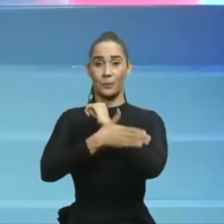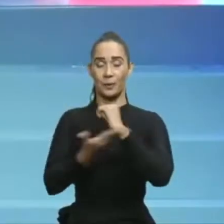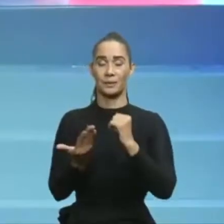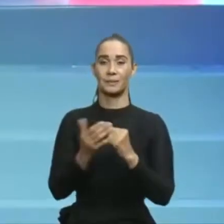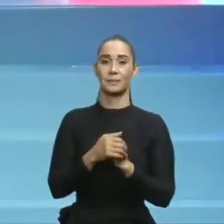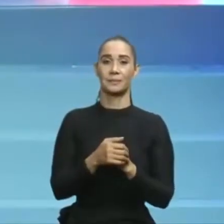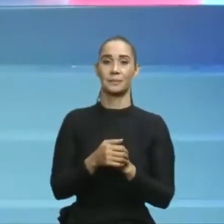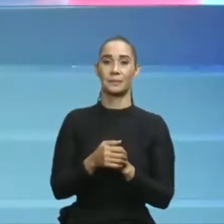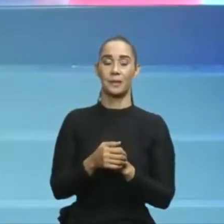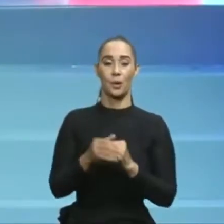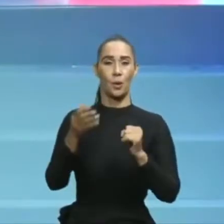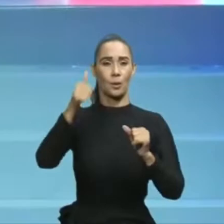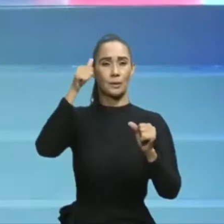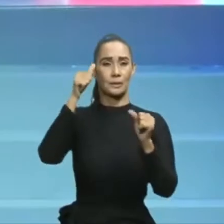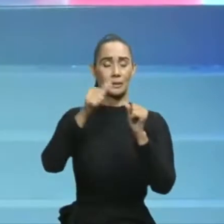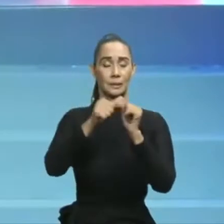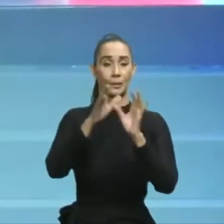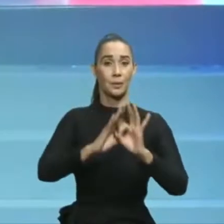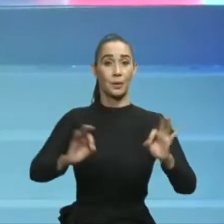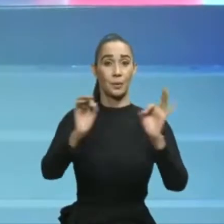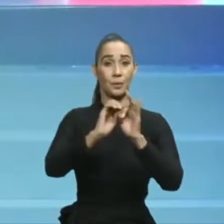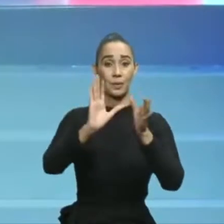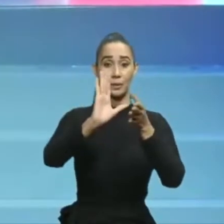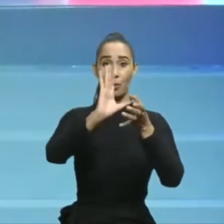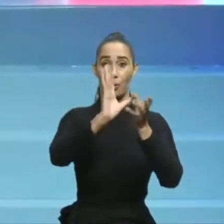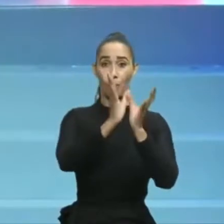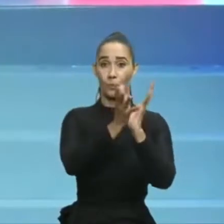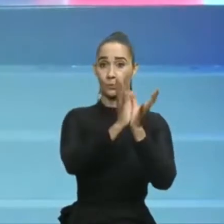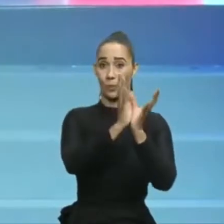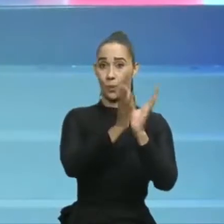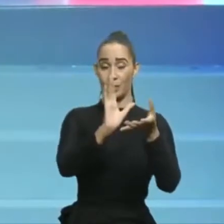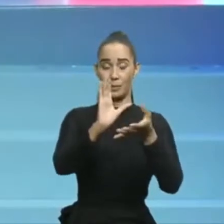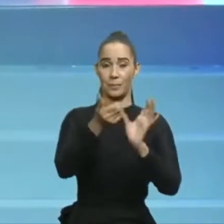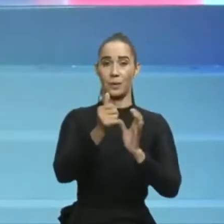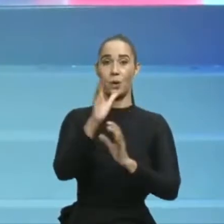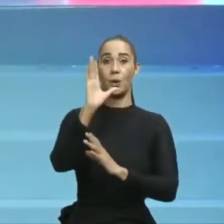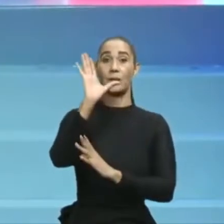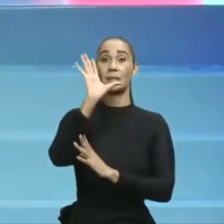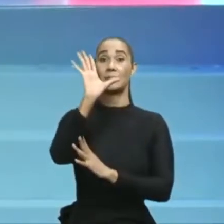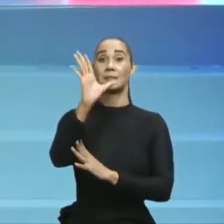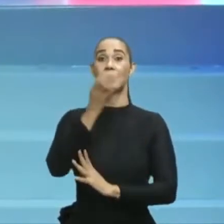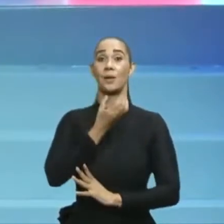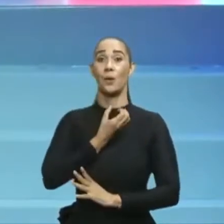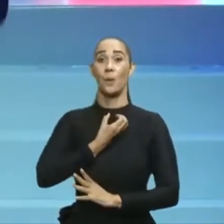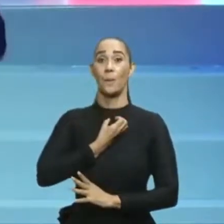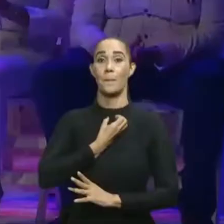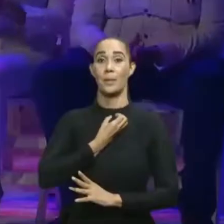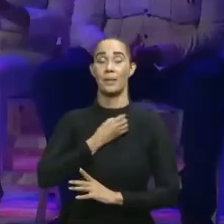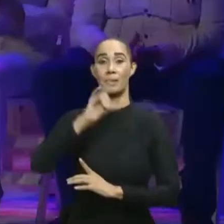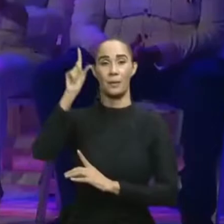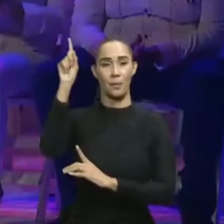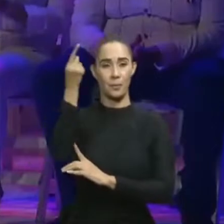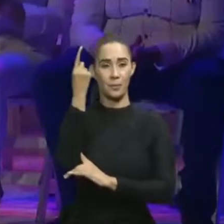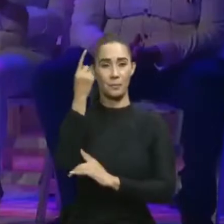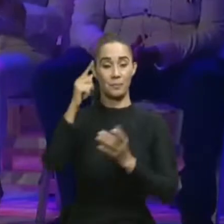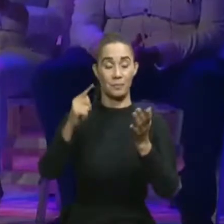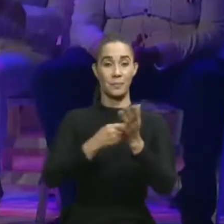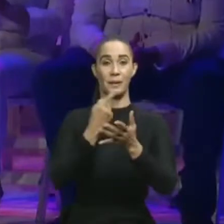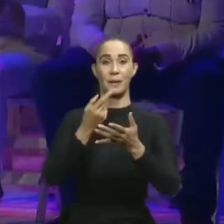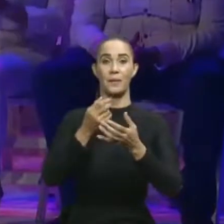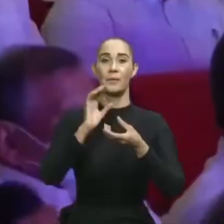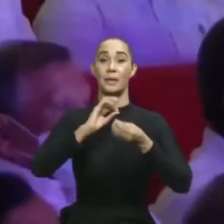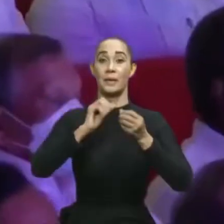sin precedentes en los juegos olímpicos en lo que obtuvieron cinco medallas por primera vez en nuestra historia